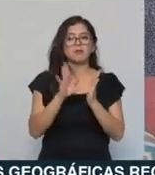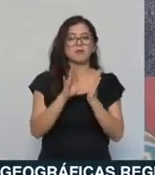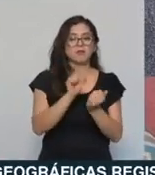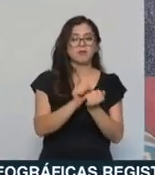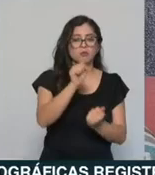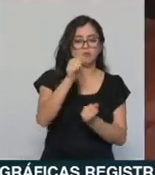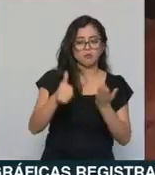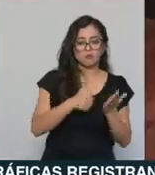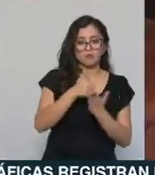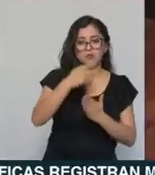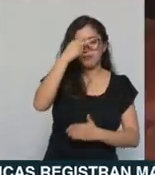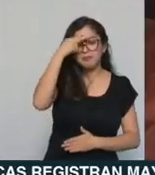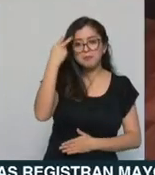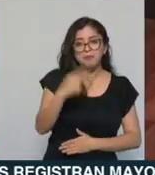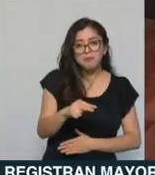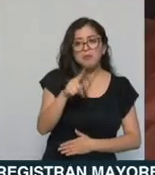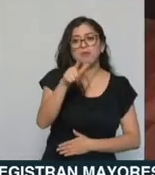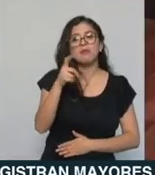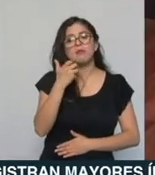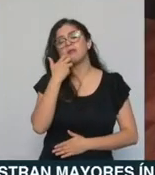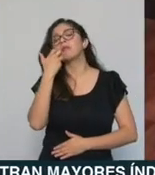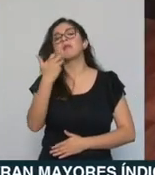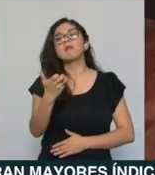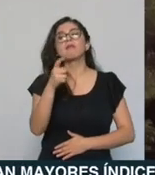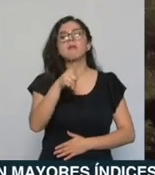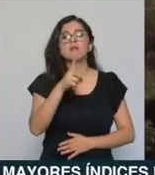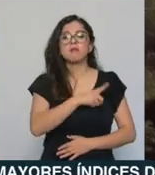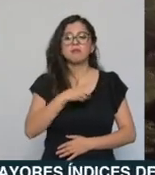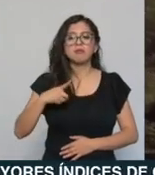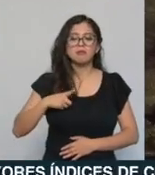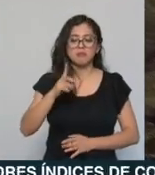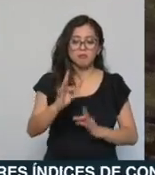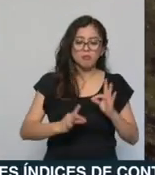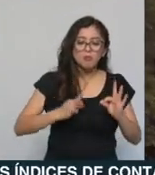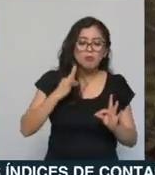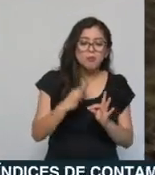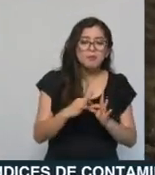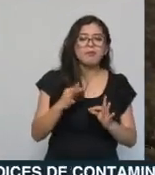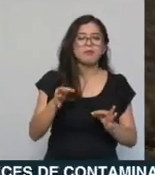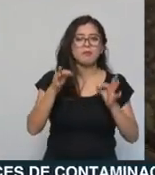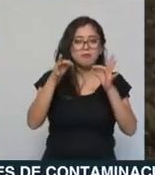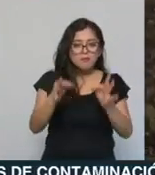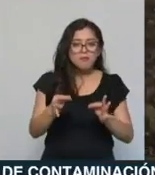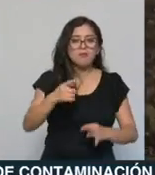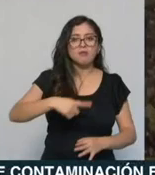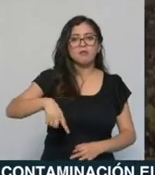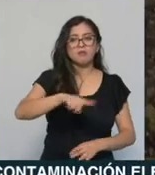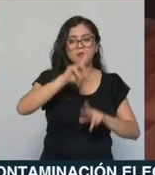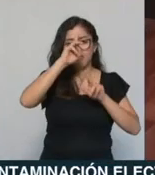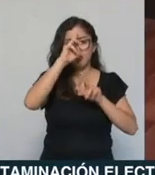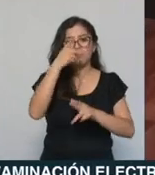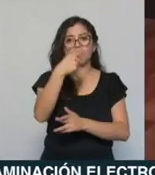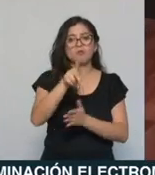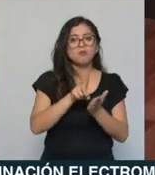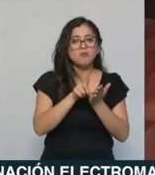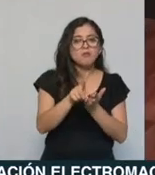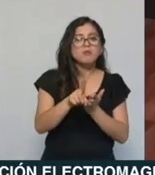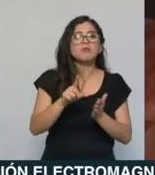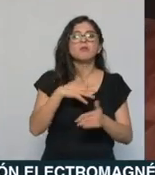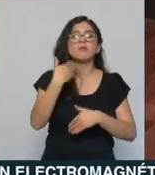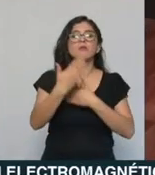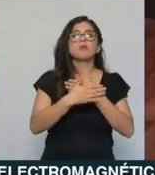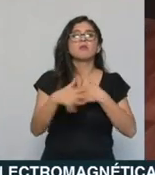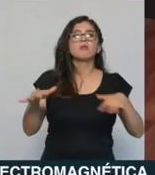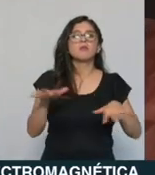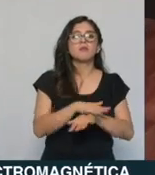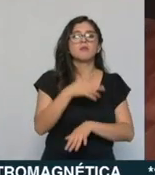avanzada, pues han conseguido que se cumplan, que se garanticen muchísimos de sus derechos y han mejorado su calidad de vida, pero aún así